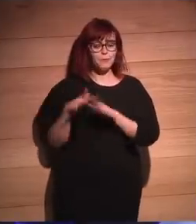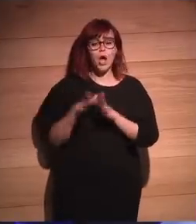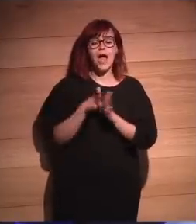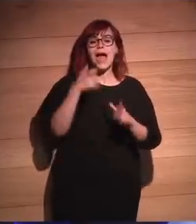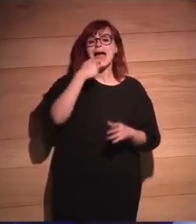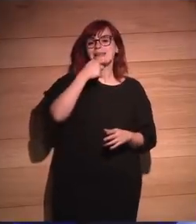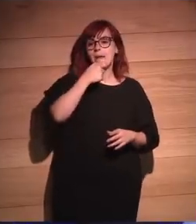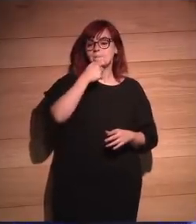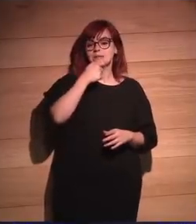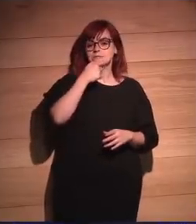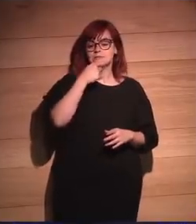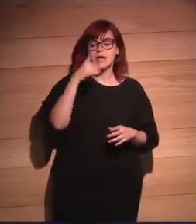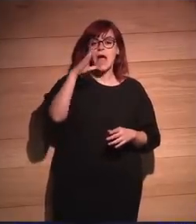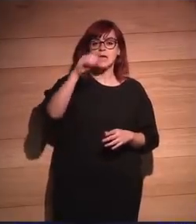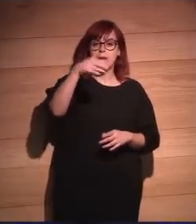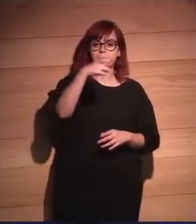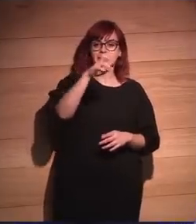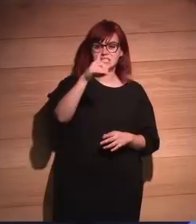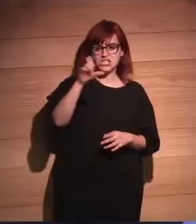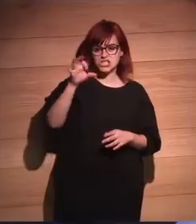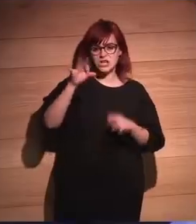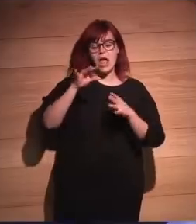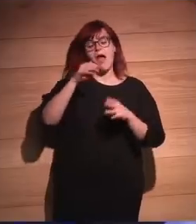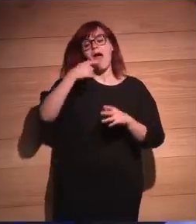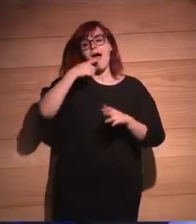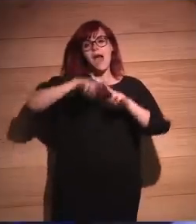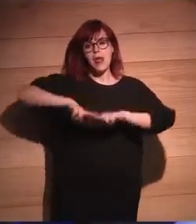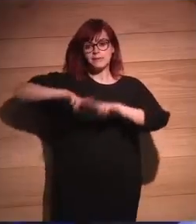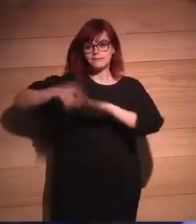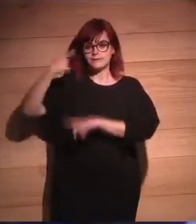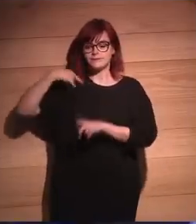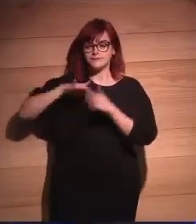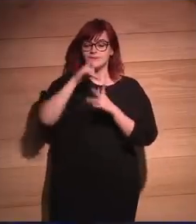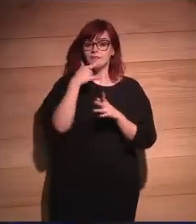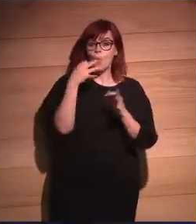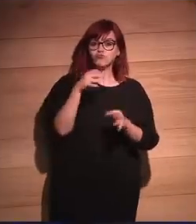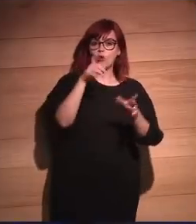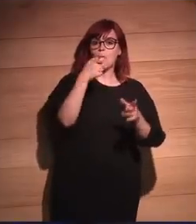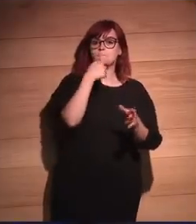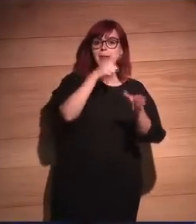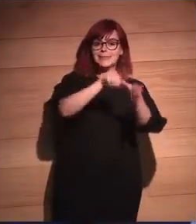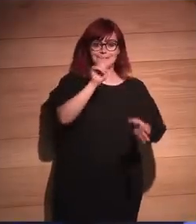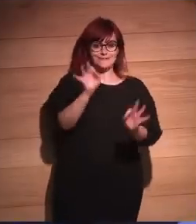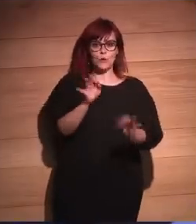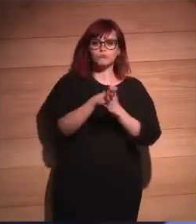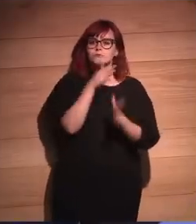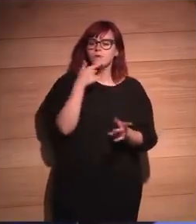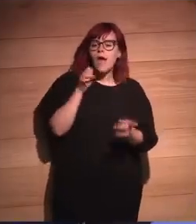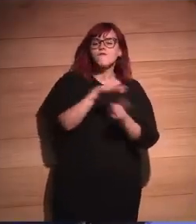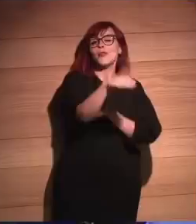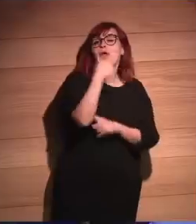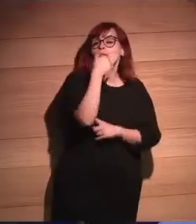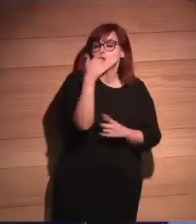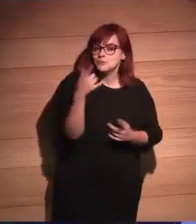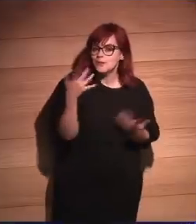Cambridge Analytica, en el Brexit, tuvo una incidencia que no se sabe cuál es, pero tuvo incidencia. Es muy